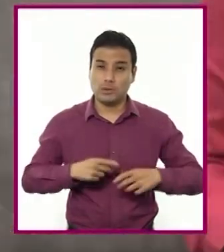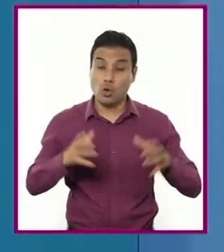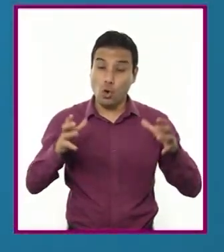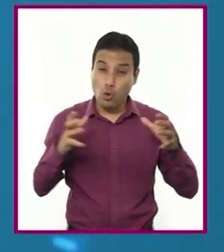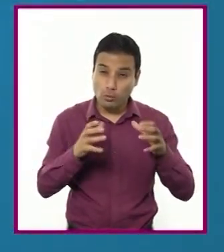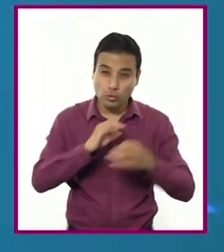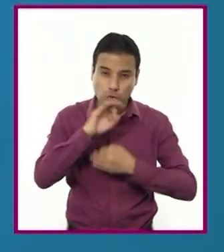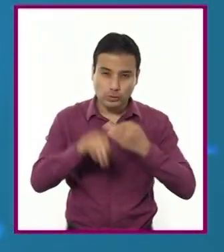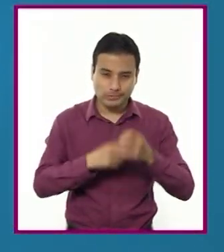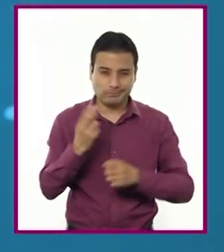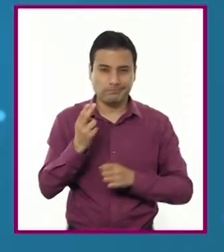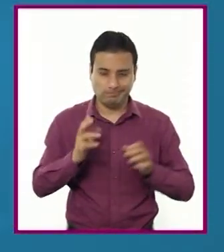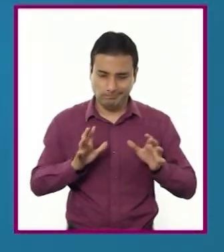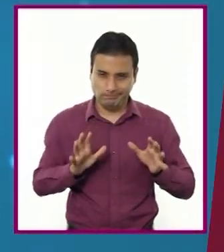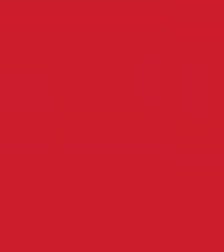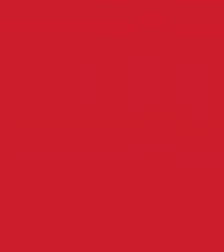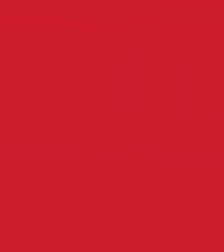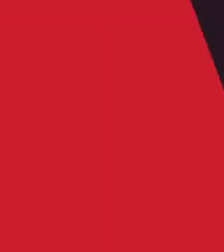el mundo.